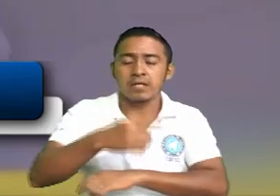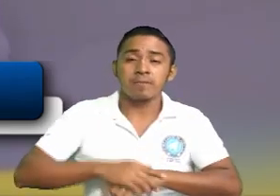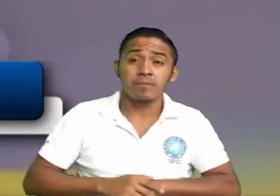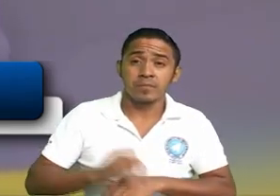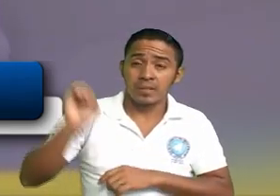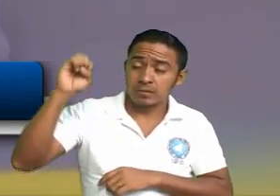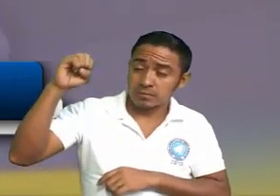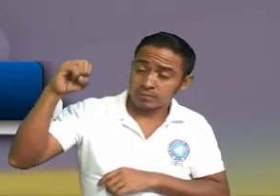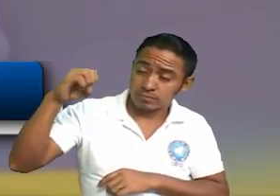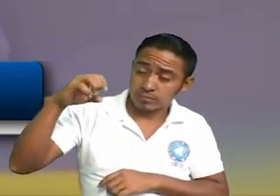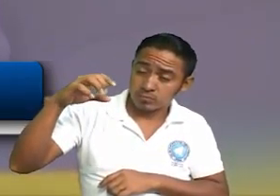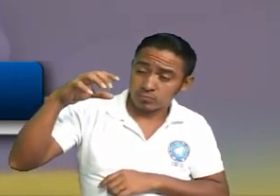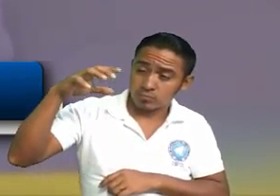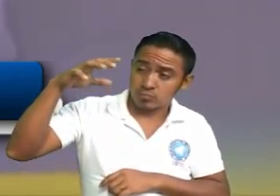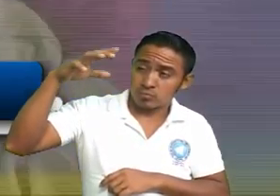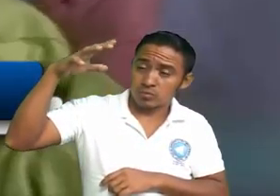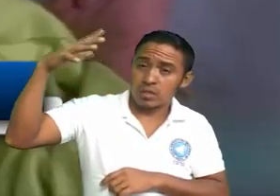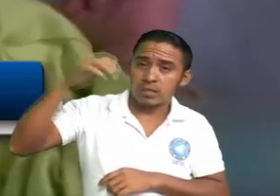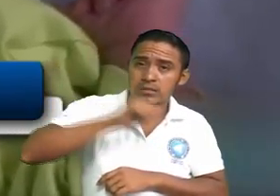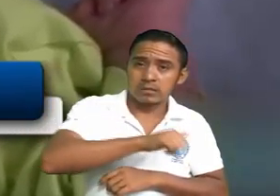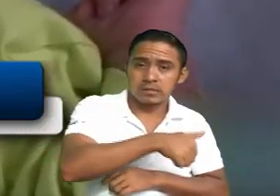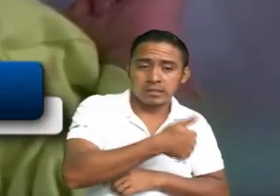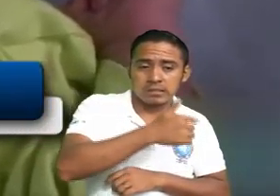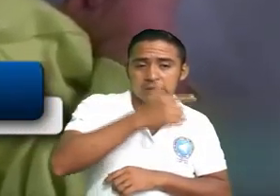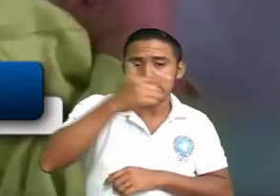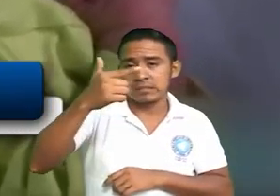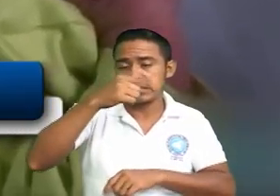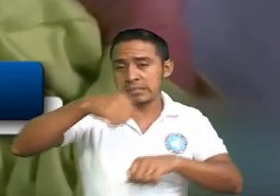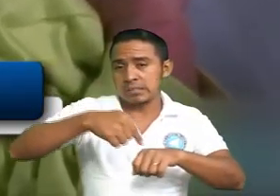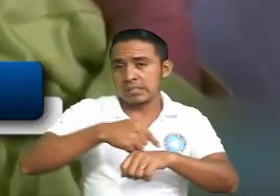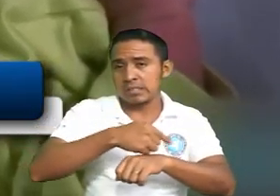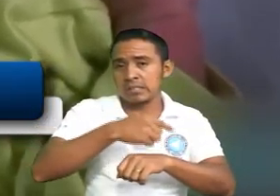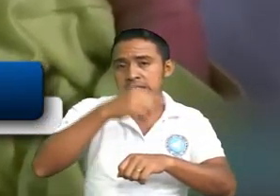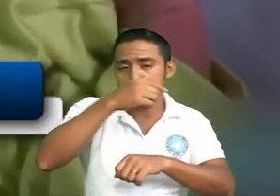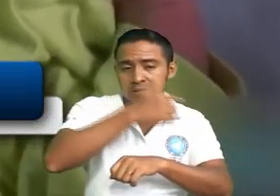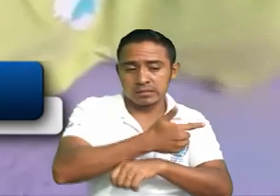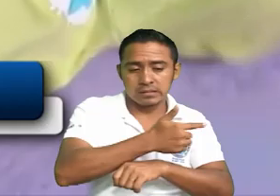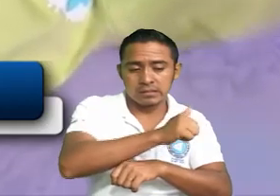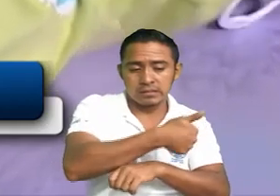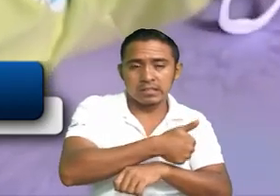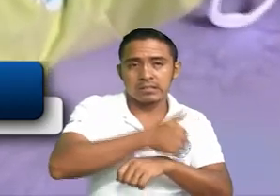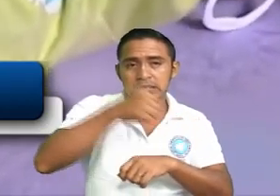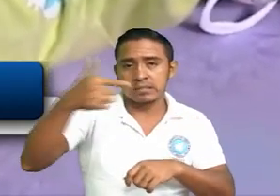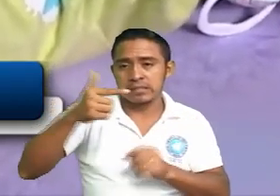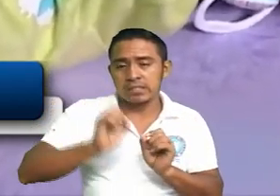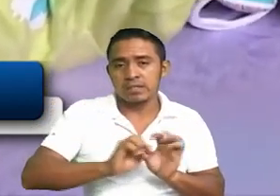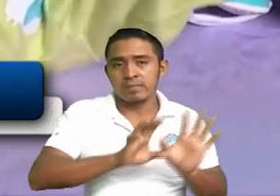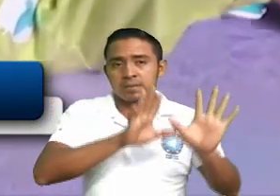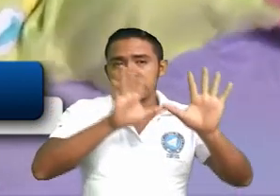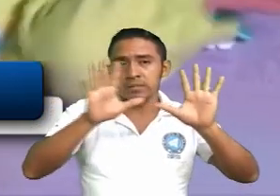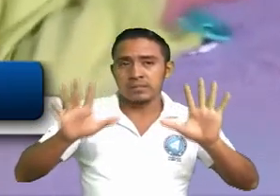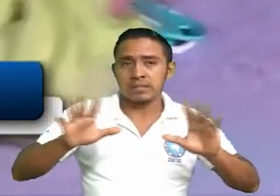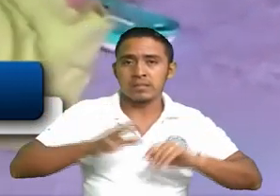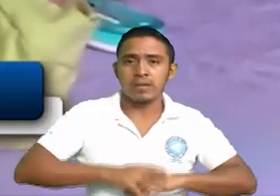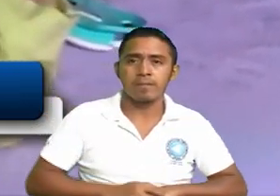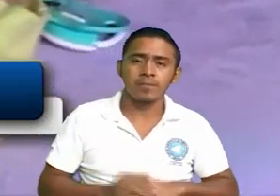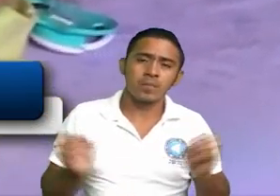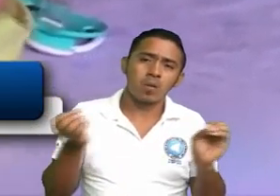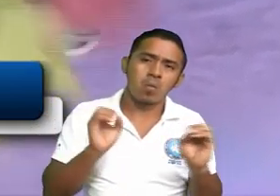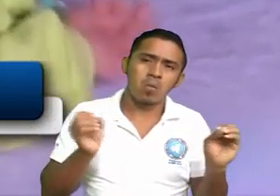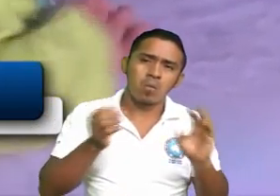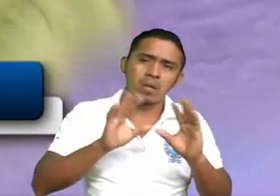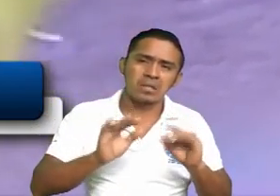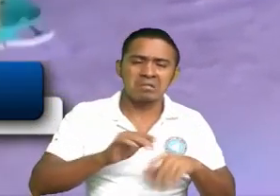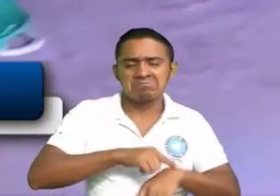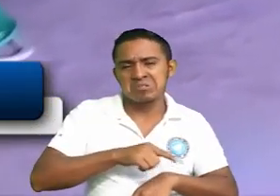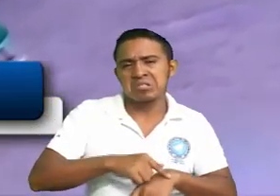y los genitales, las gónadas. 30 minutos. ¿Por cuántos días? Por lo menos 7 días. Por lo menos los primeros 7 días. Sí,